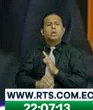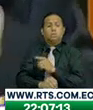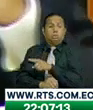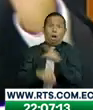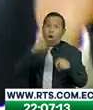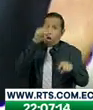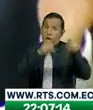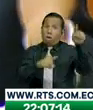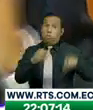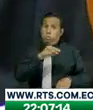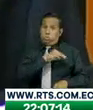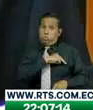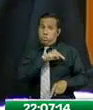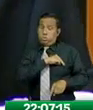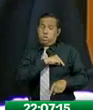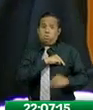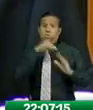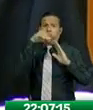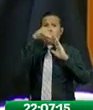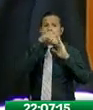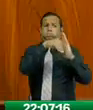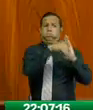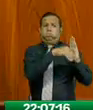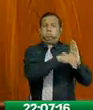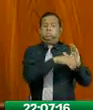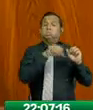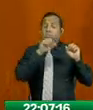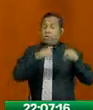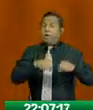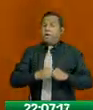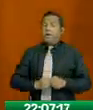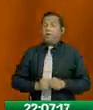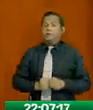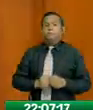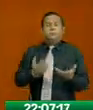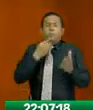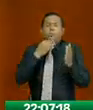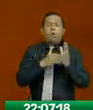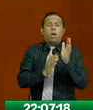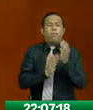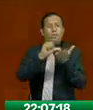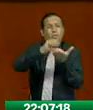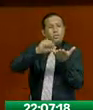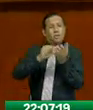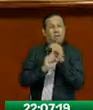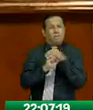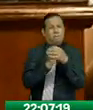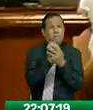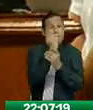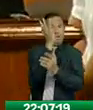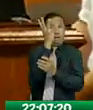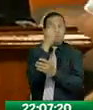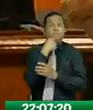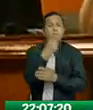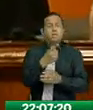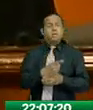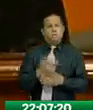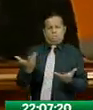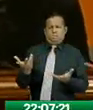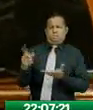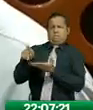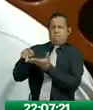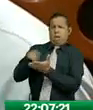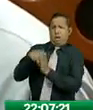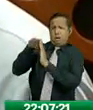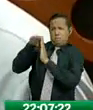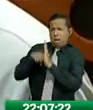poder seguir manteniéndose. De hecho, municipios como Milagro informaron que si eso fuera poca cosa, en